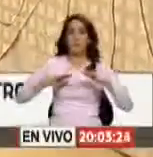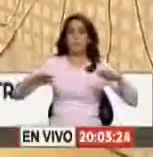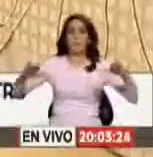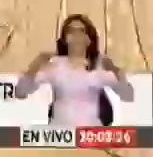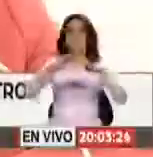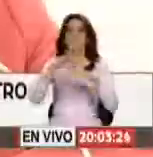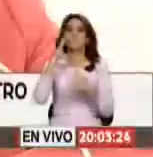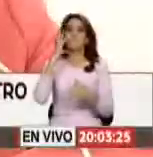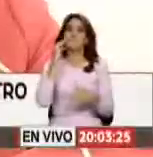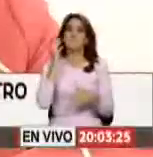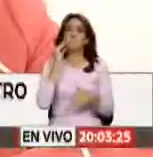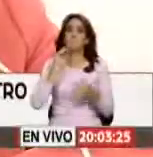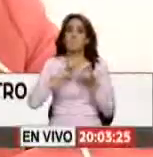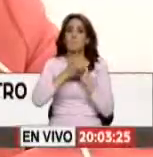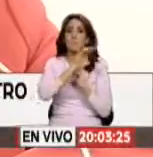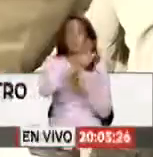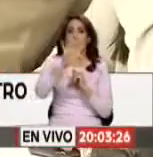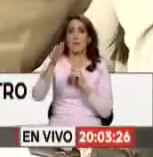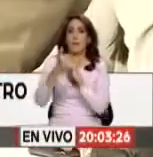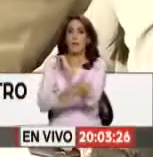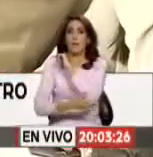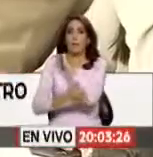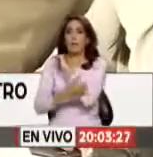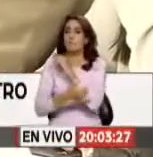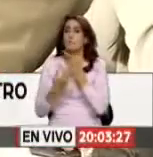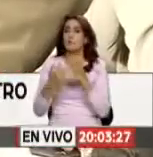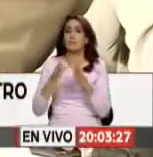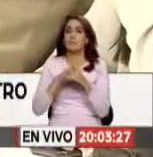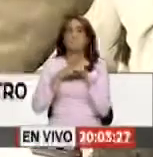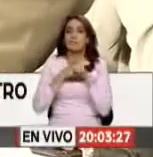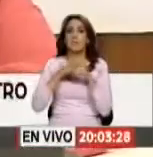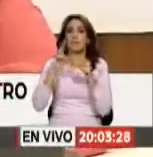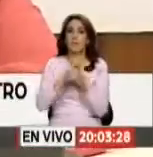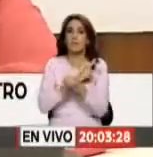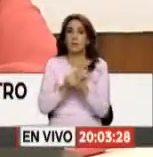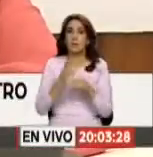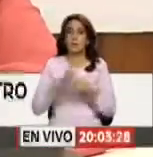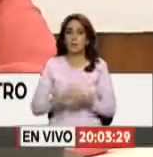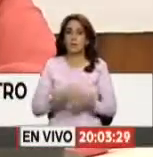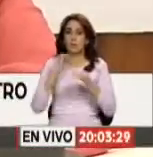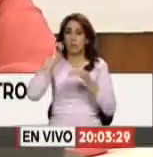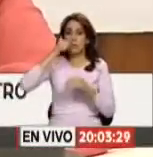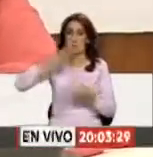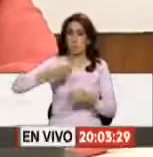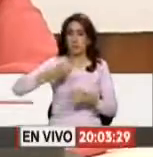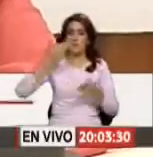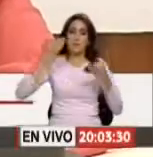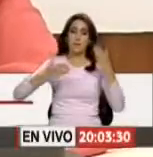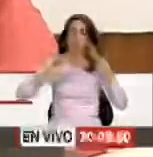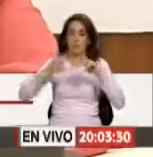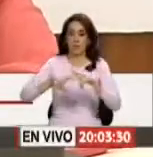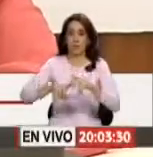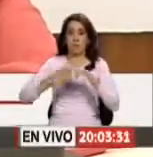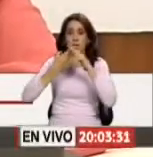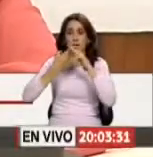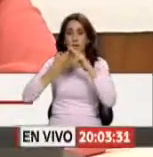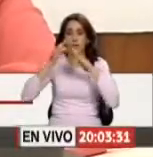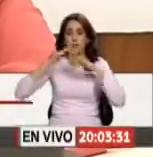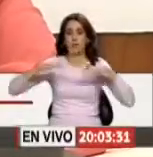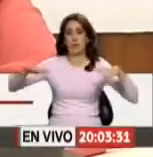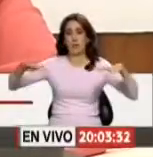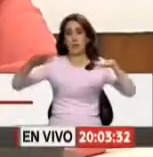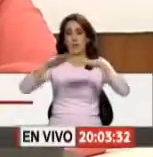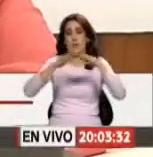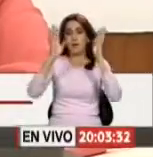las experiencias de cada país sobre herramientas que sean útiles para el control político. El día de mañana se da inicio ya al